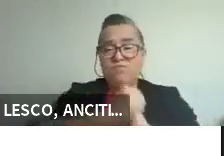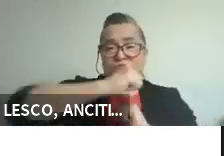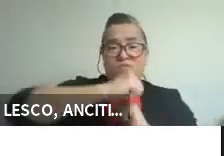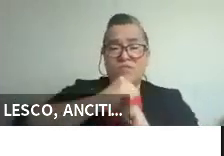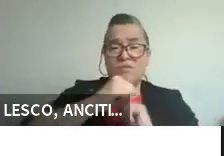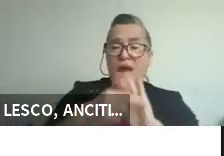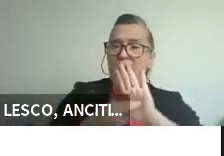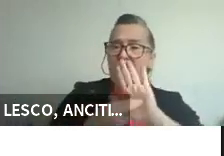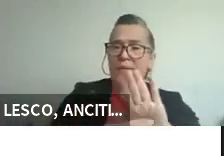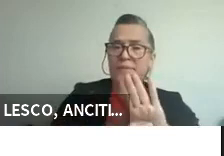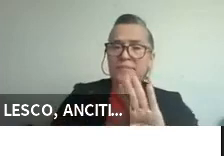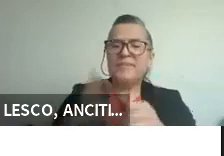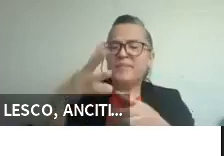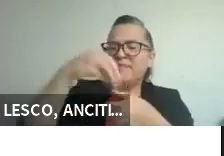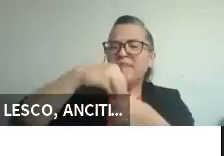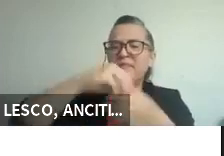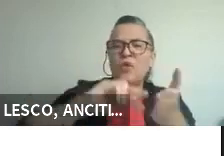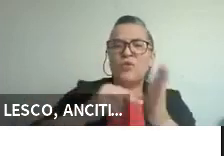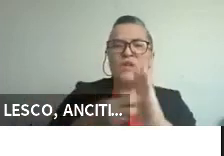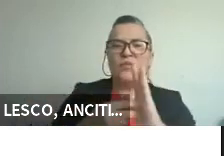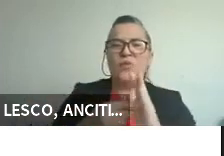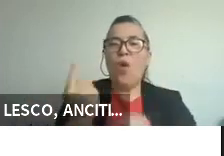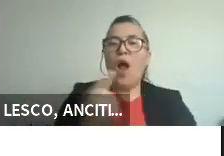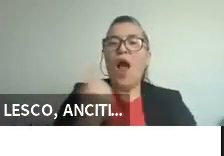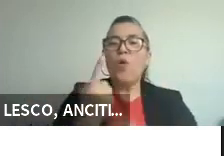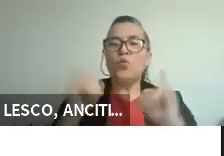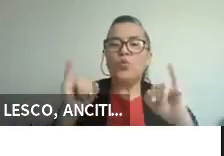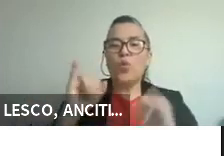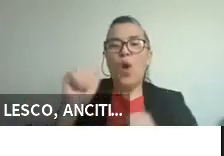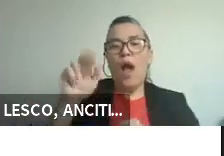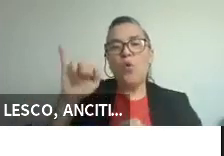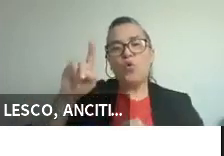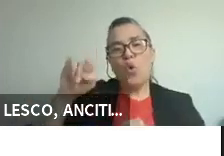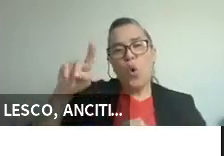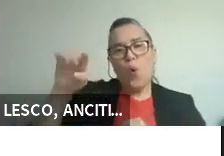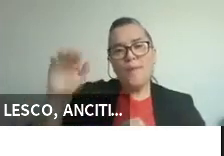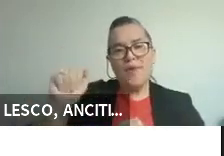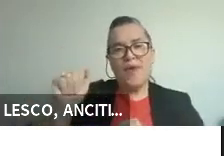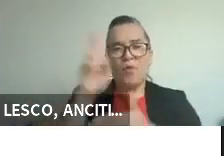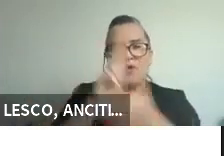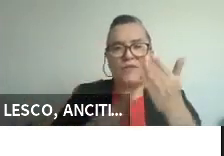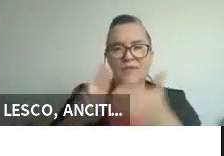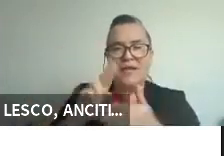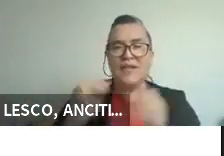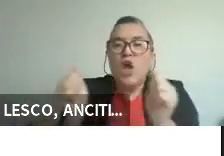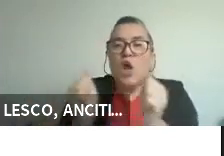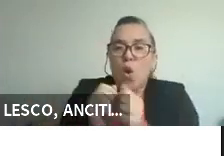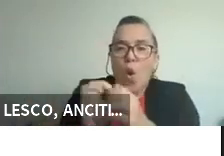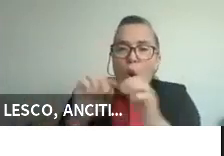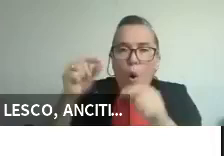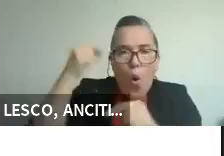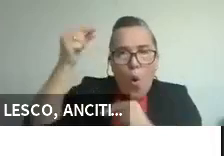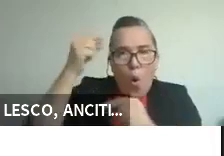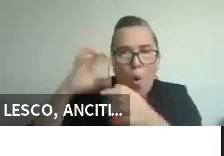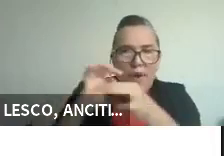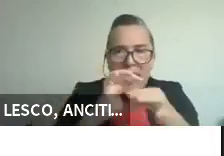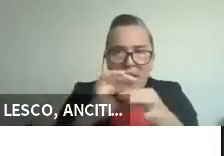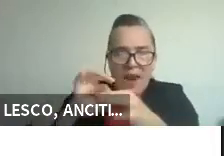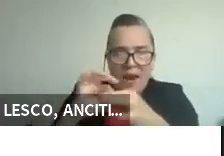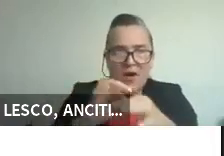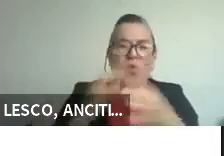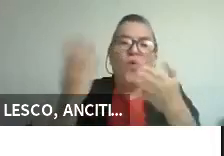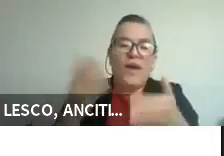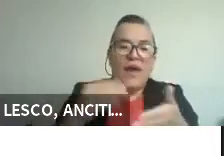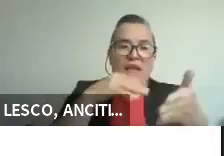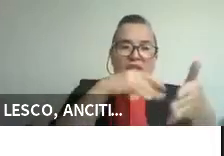representó incluyó el concepto de autonomía universitaria el concepto de cogobierno estudiantil y docente la importancia de la